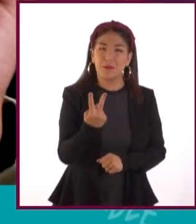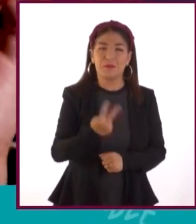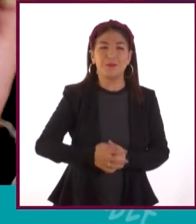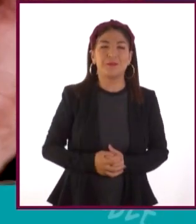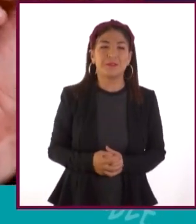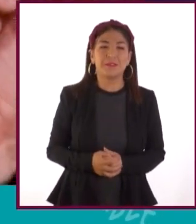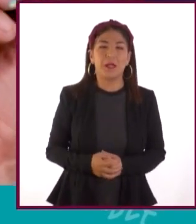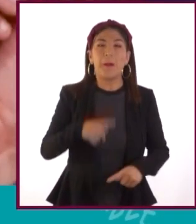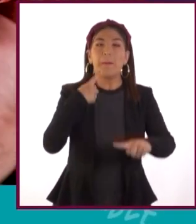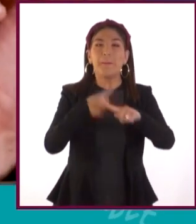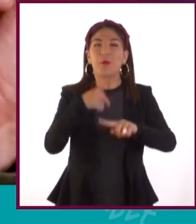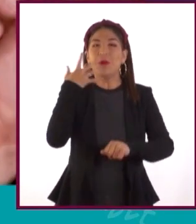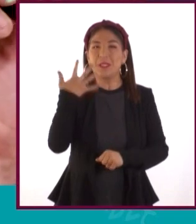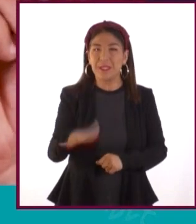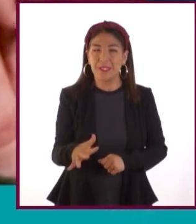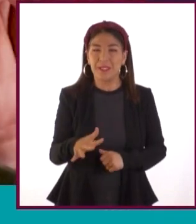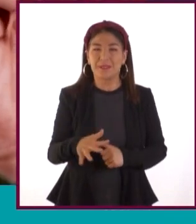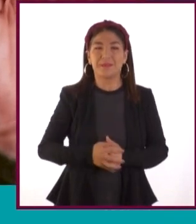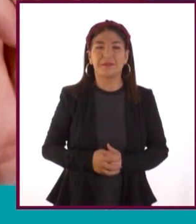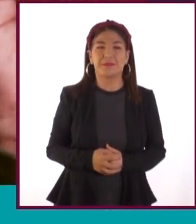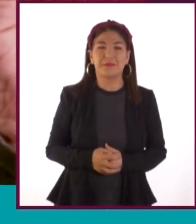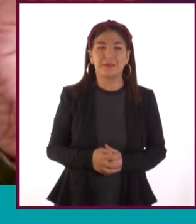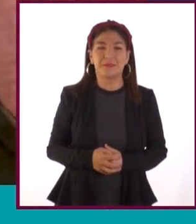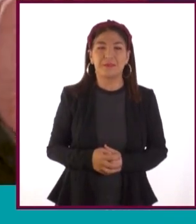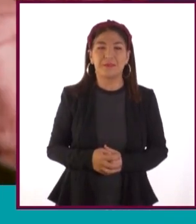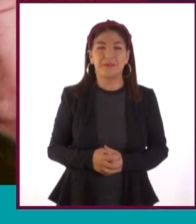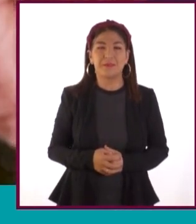6.674 por 10 a la menos 11. Ok.